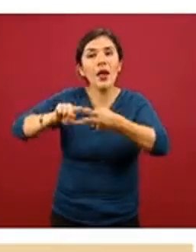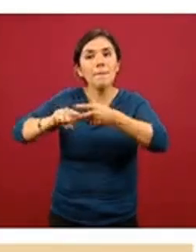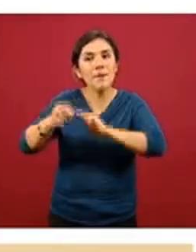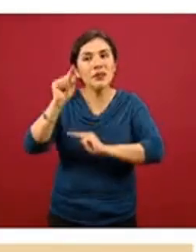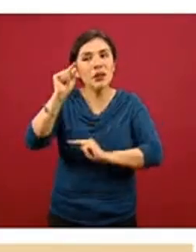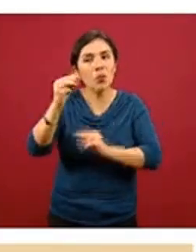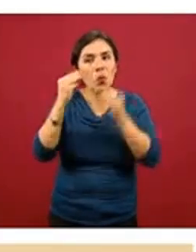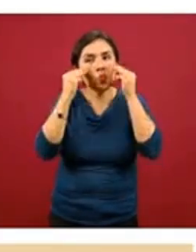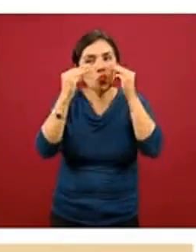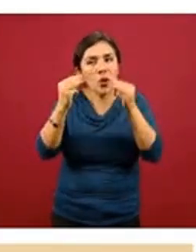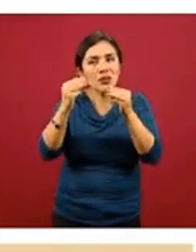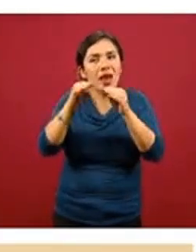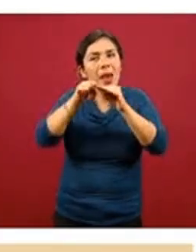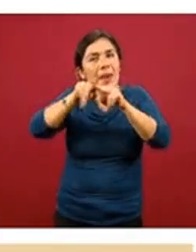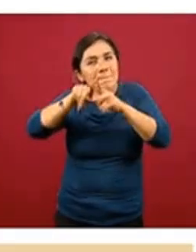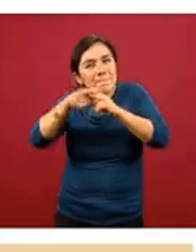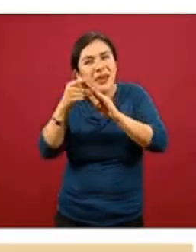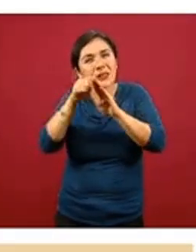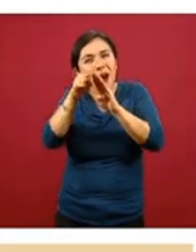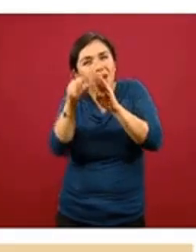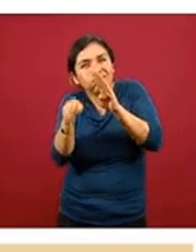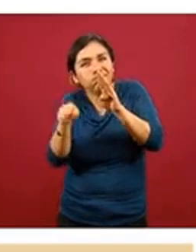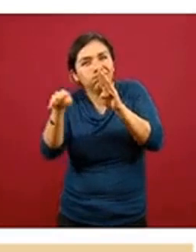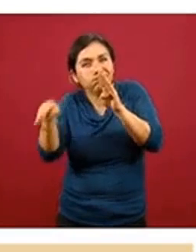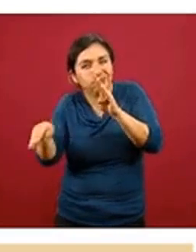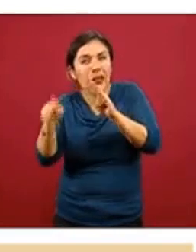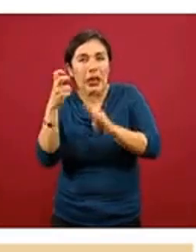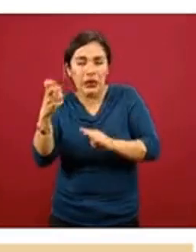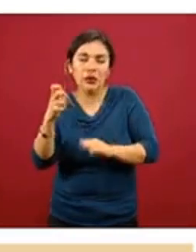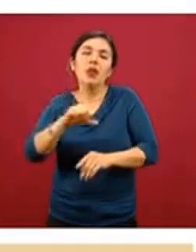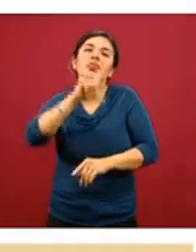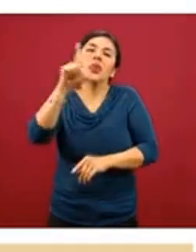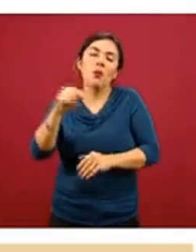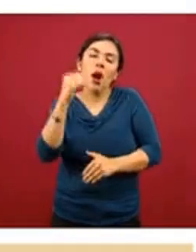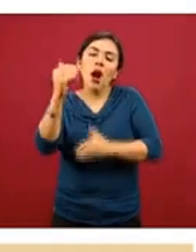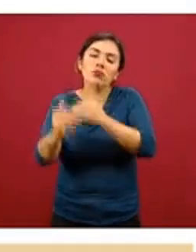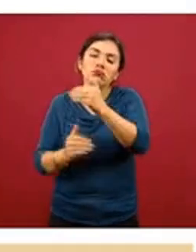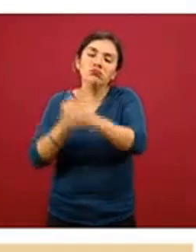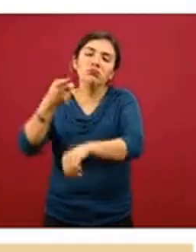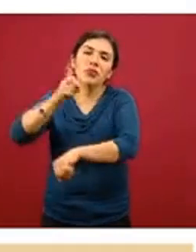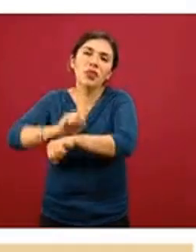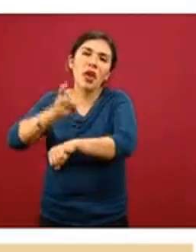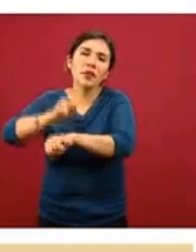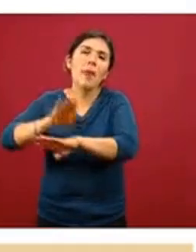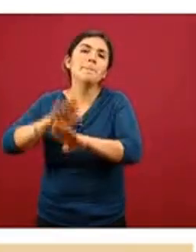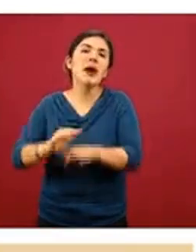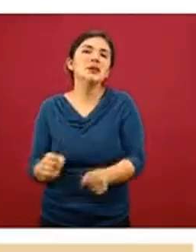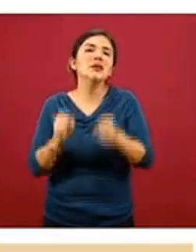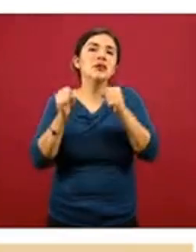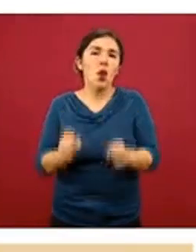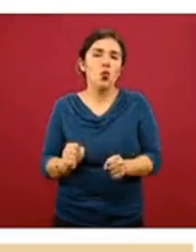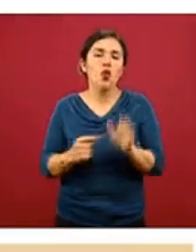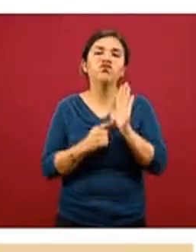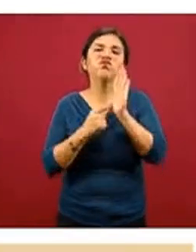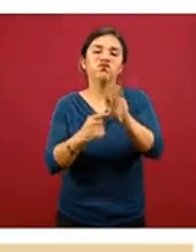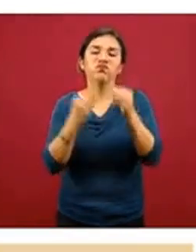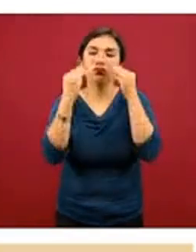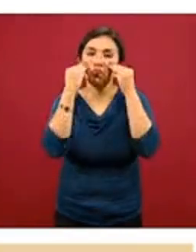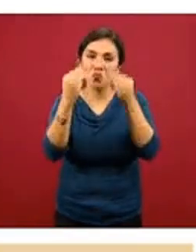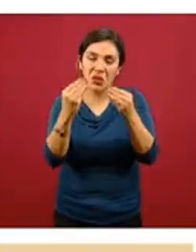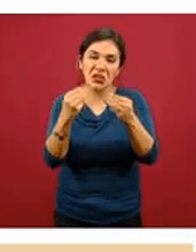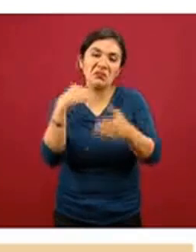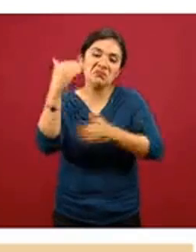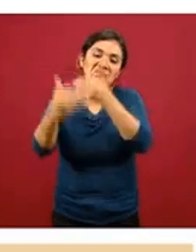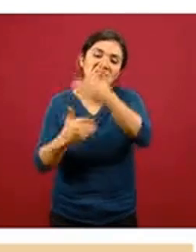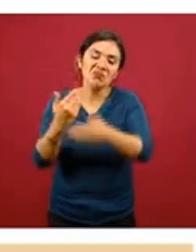empiezan a querernos mostrar un poco sobre esta tendencia. Eso lo podremos ir afirmando o viendo de manera más evidente, por lo